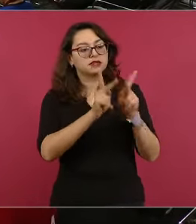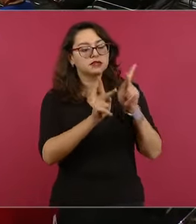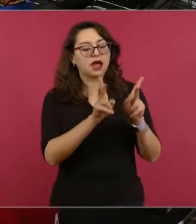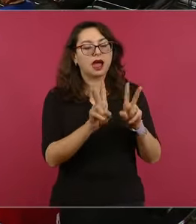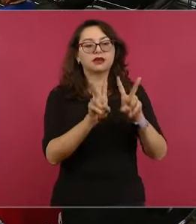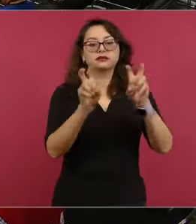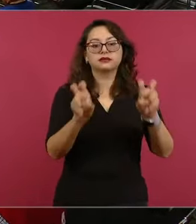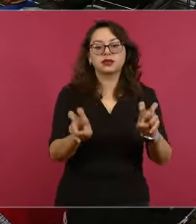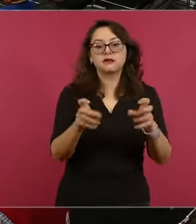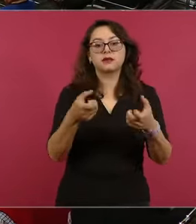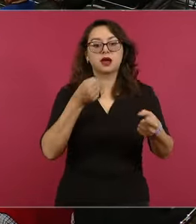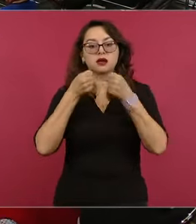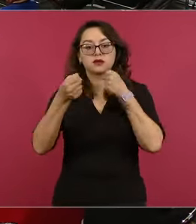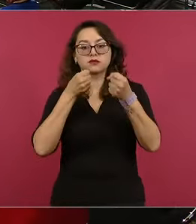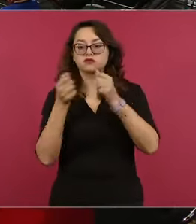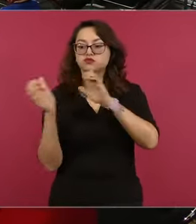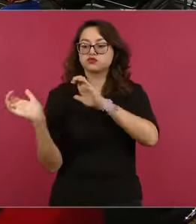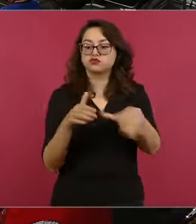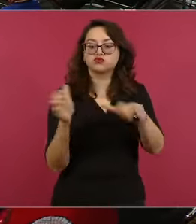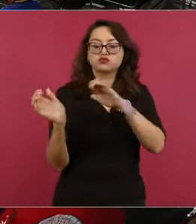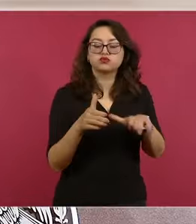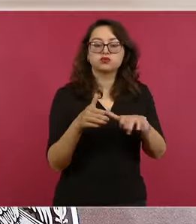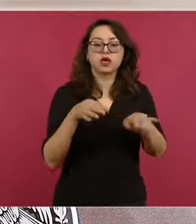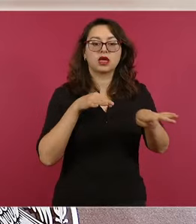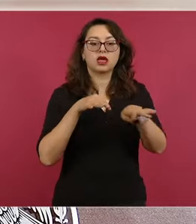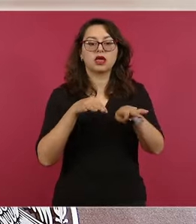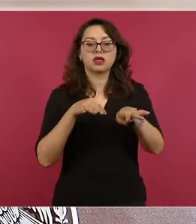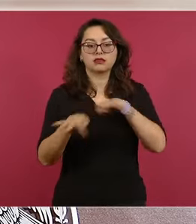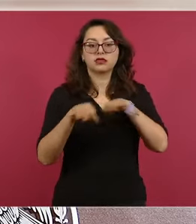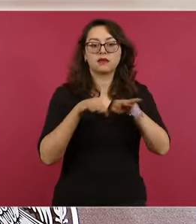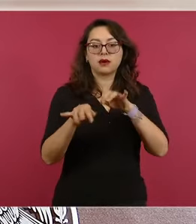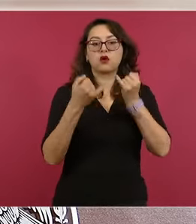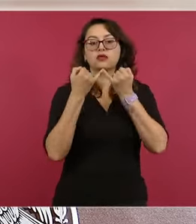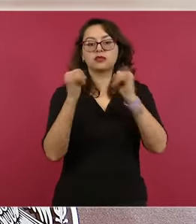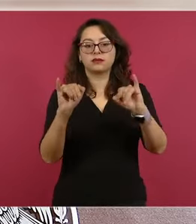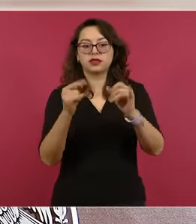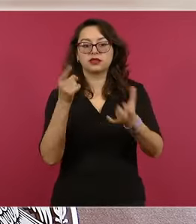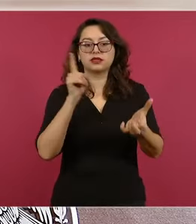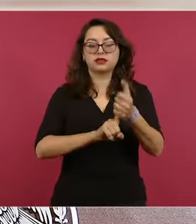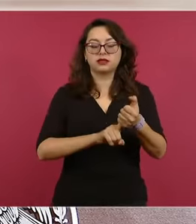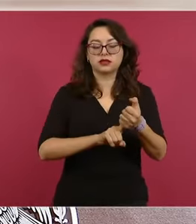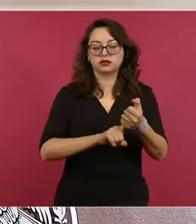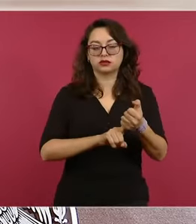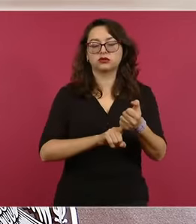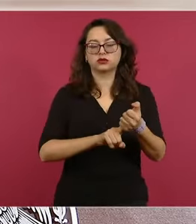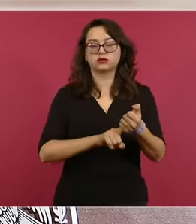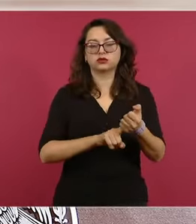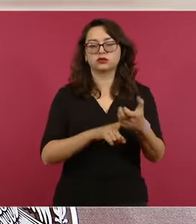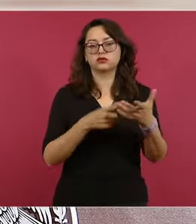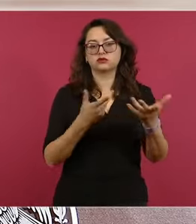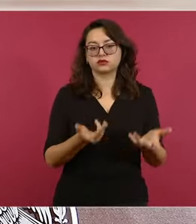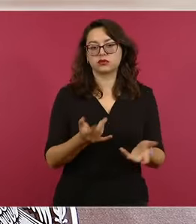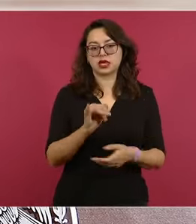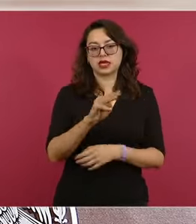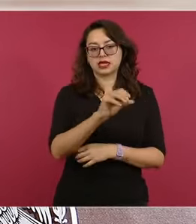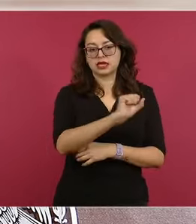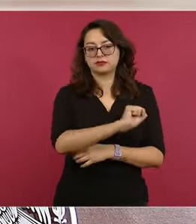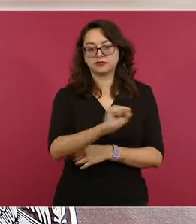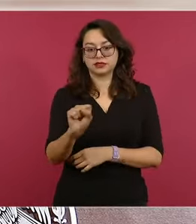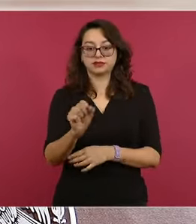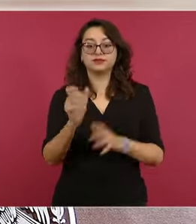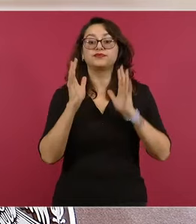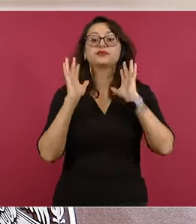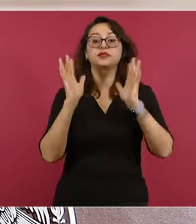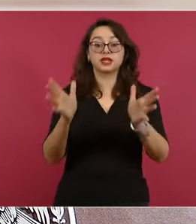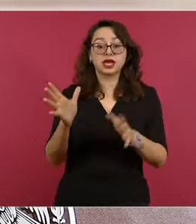lo que planteamos fue un cambio en las leyes del Infonavit y el IMSS. Ya pasó en la Cámara de Diputados, ya pasó en las comisiones del Senado,